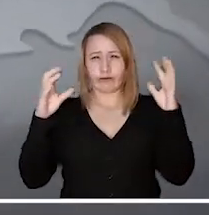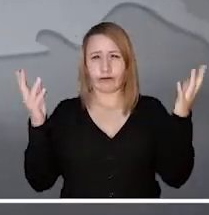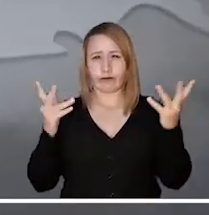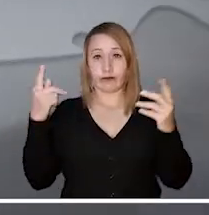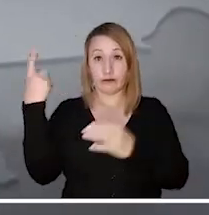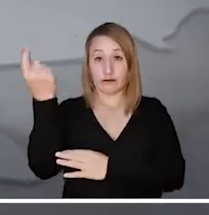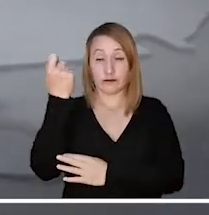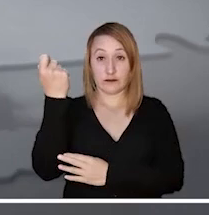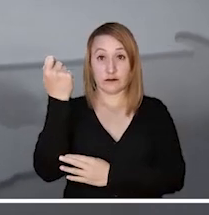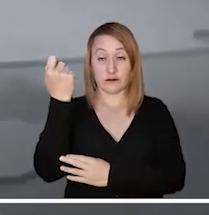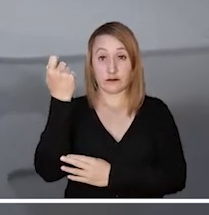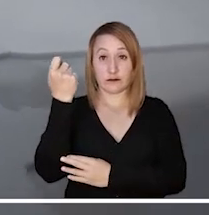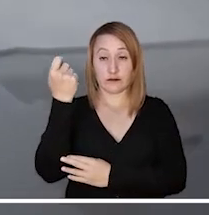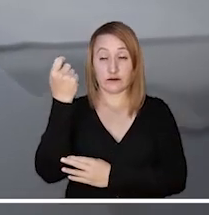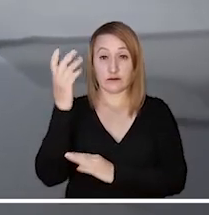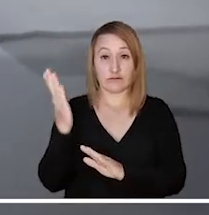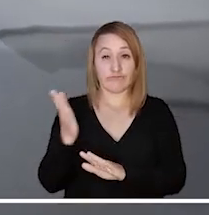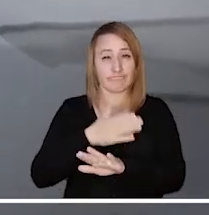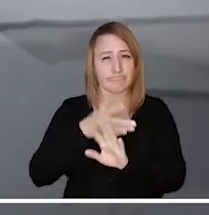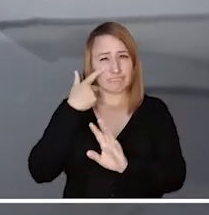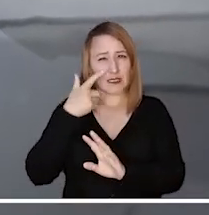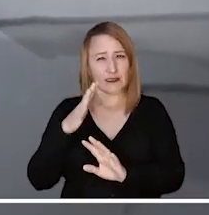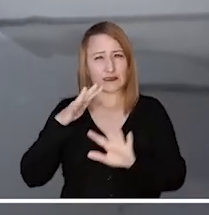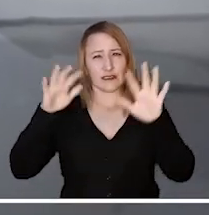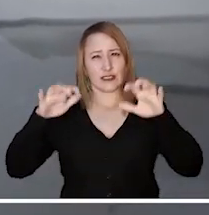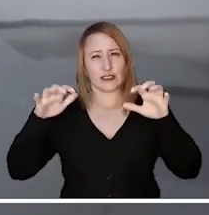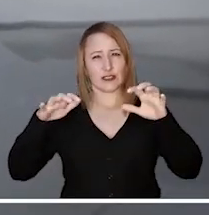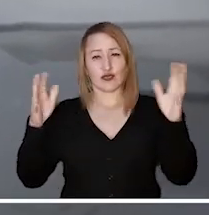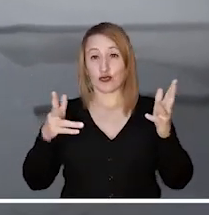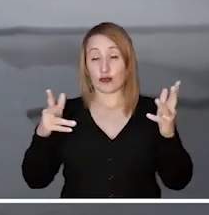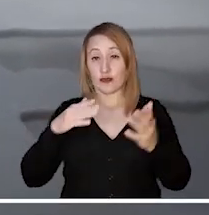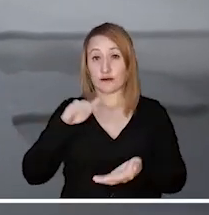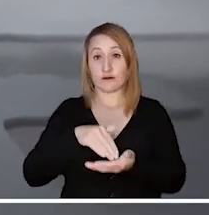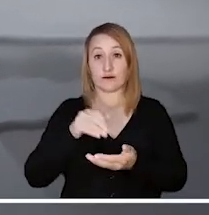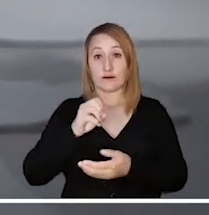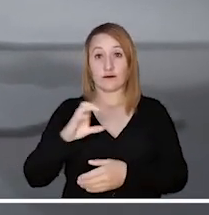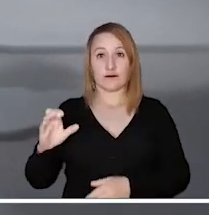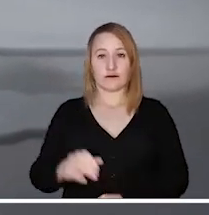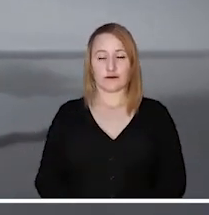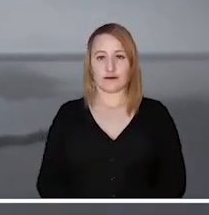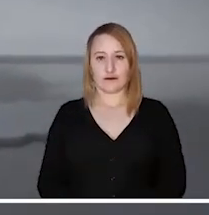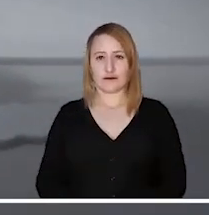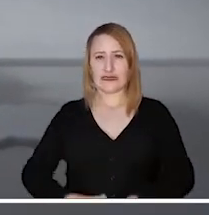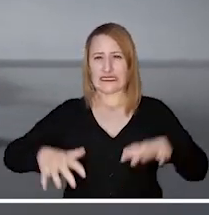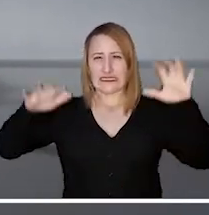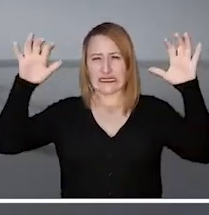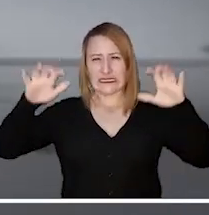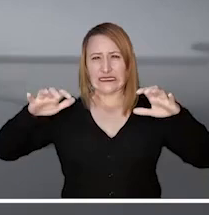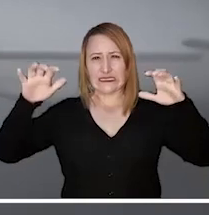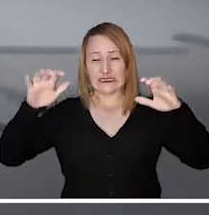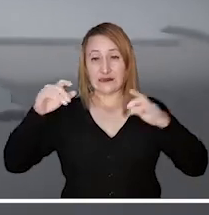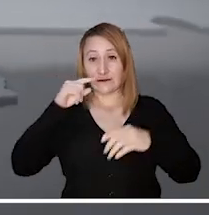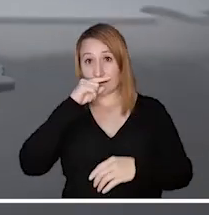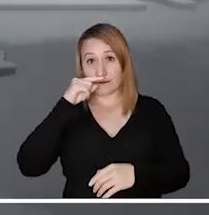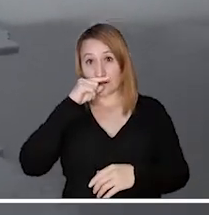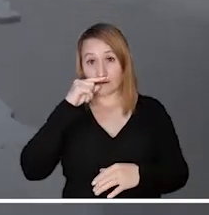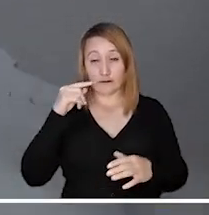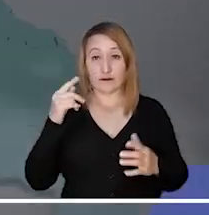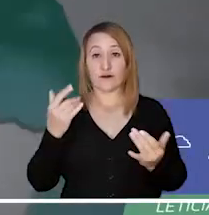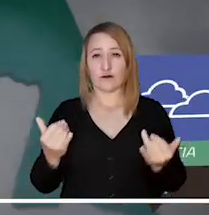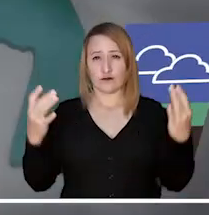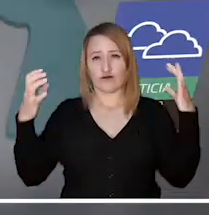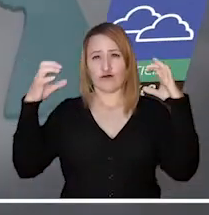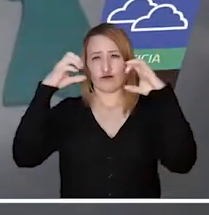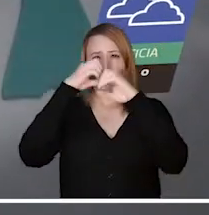Noches seminubladas se anticipan los llanos orientales, donde los pronósticos anticipan algunas precipitaciones en el centro y occidente. Las lluvias de la